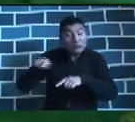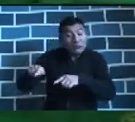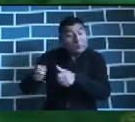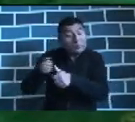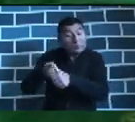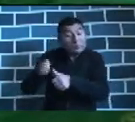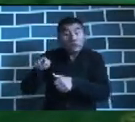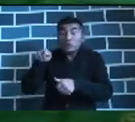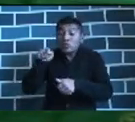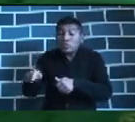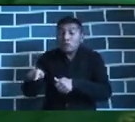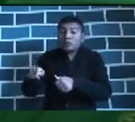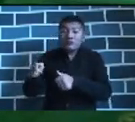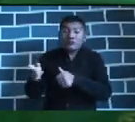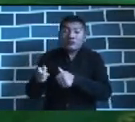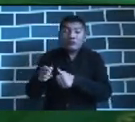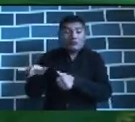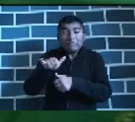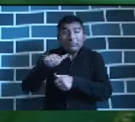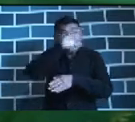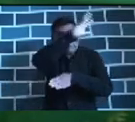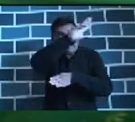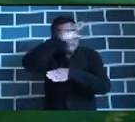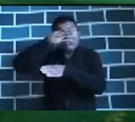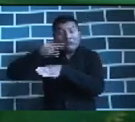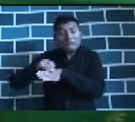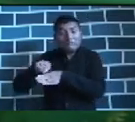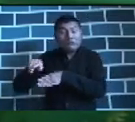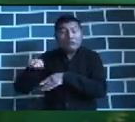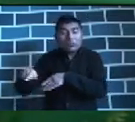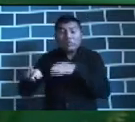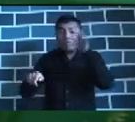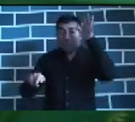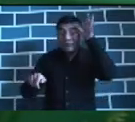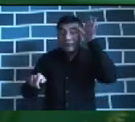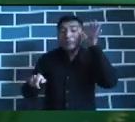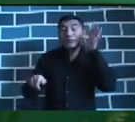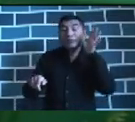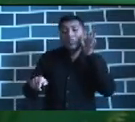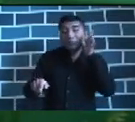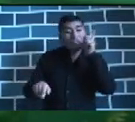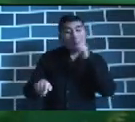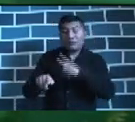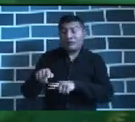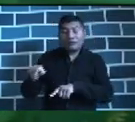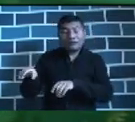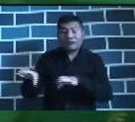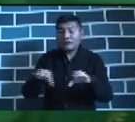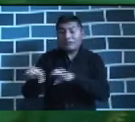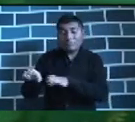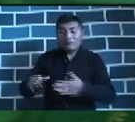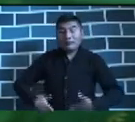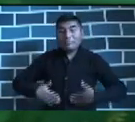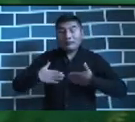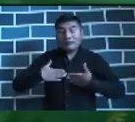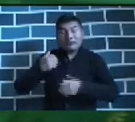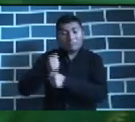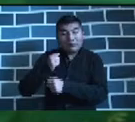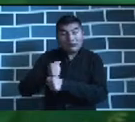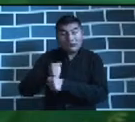lo que tiene que hacer es ser lo que tu papá y tu mamá no pudieron ser en la vida